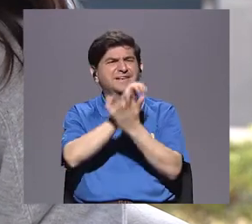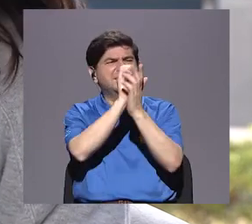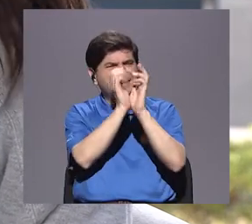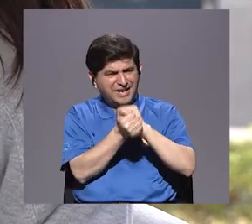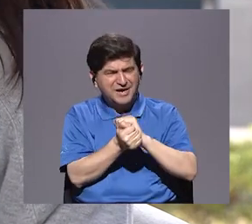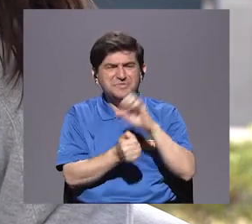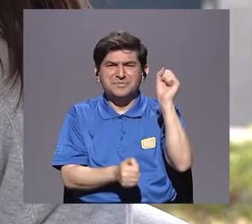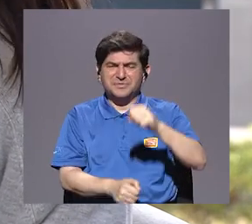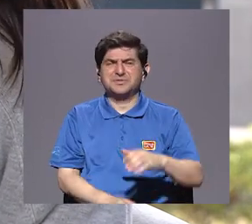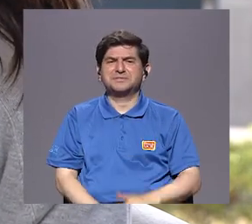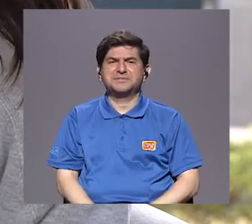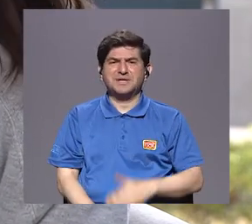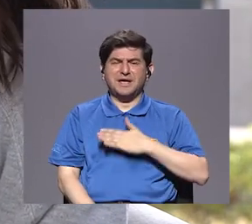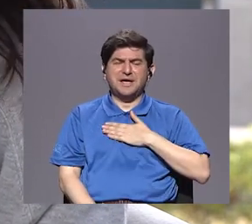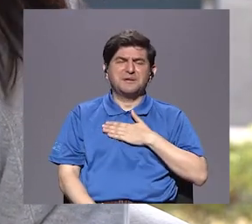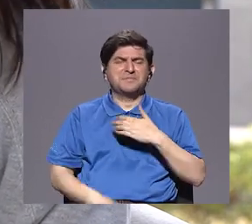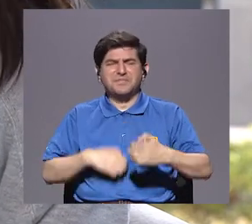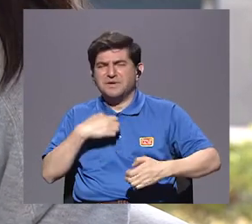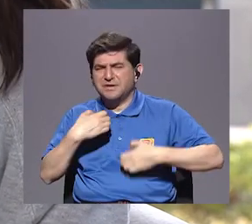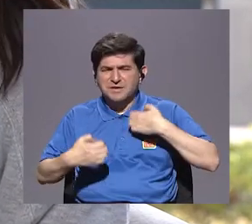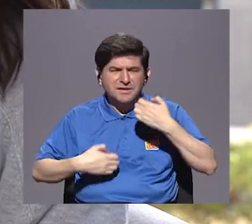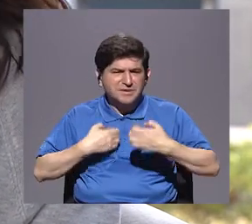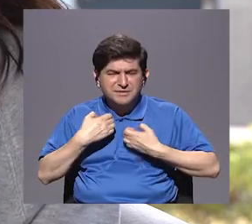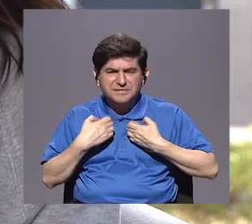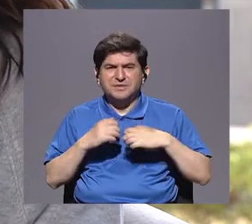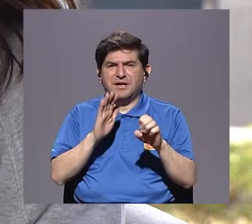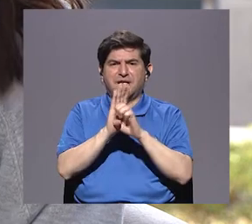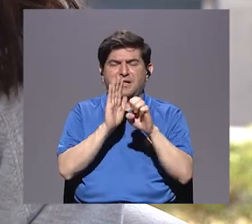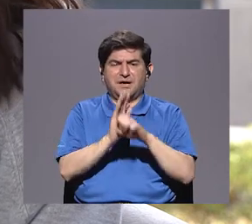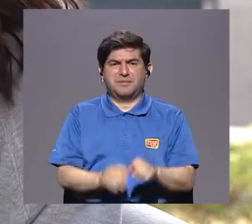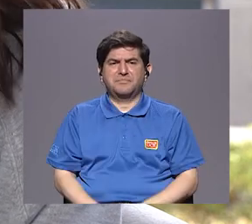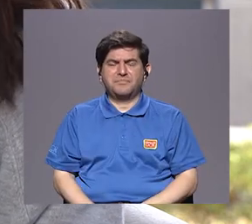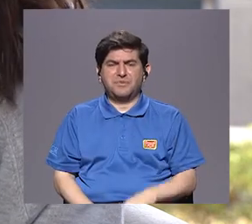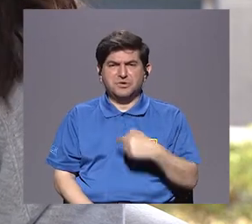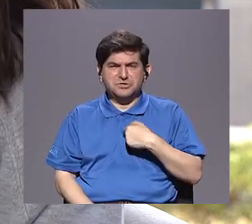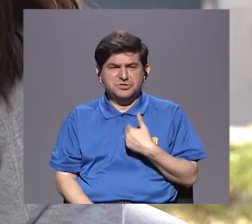cambio en mi ánimo. En mi estado de ánimo, por ejemplo, la